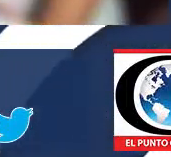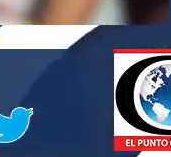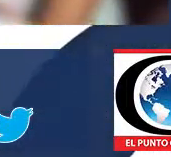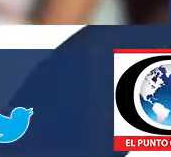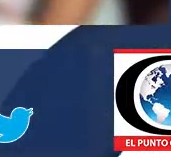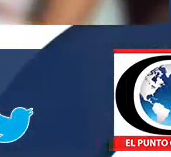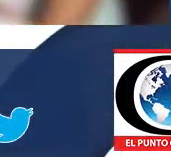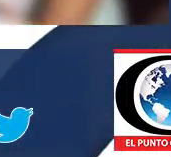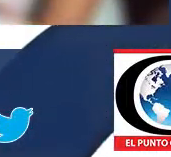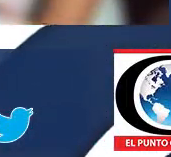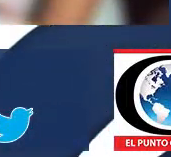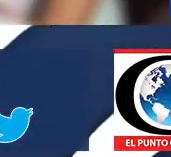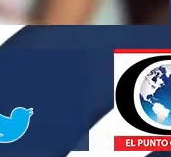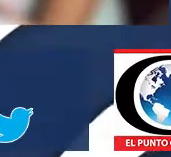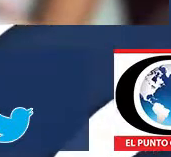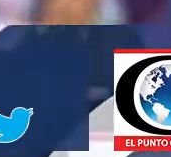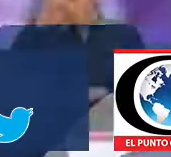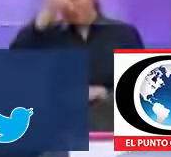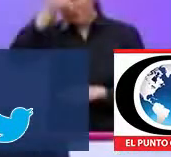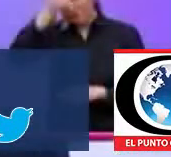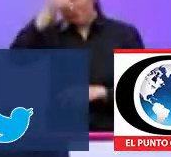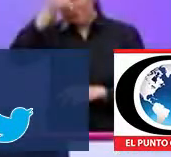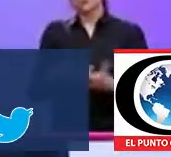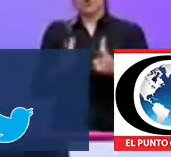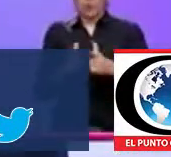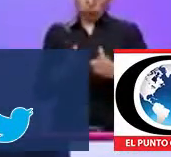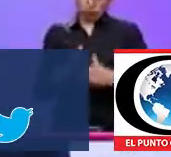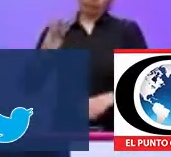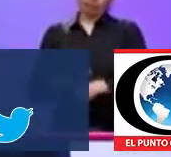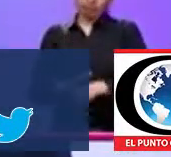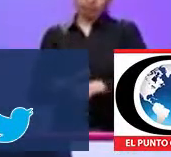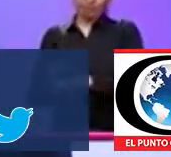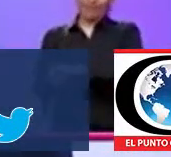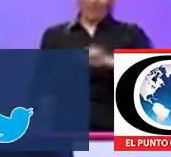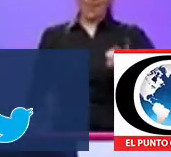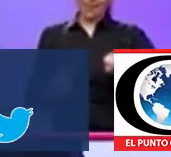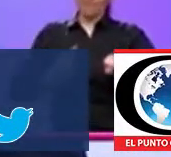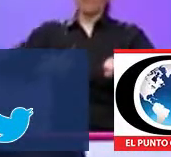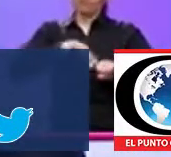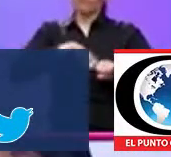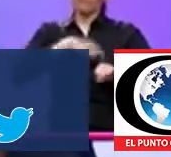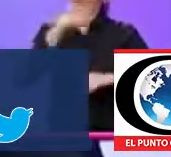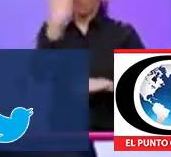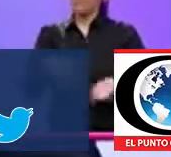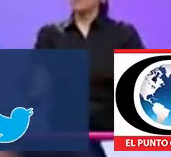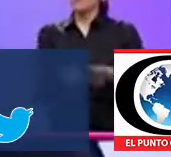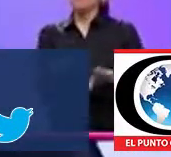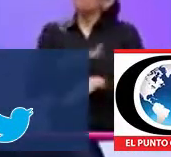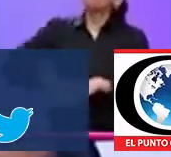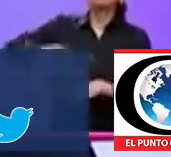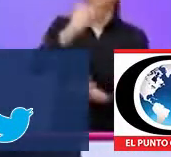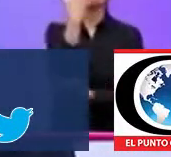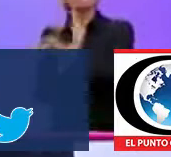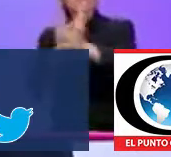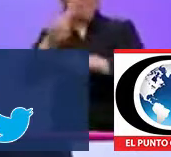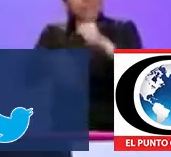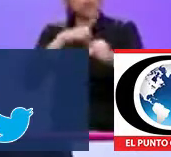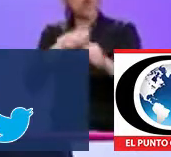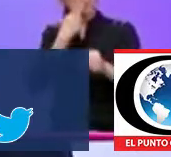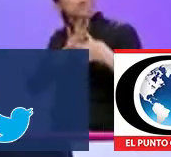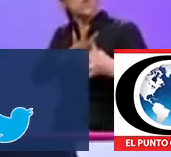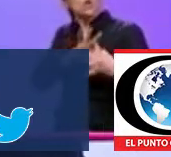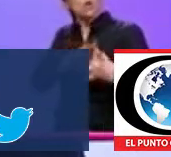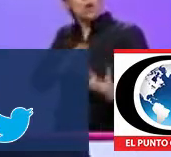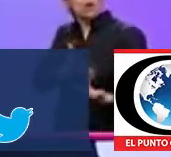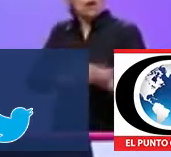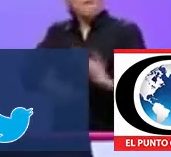equipo de la profesora Delfina como para Andrés Manuel, pues sí te permiten hacer la entrevista. Mientras, no, Eduardo. Así se